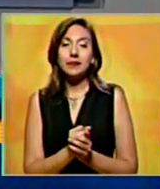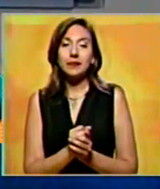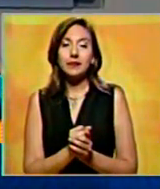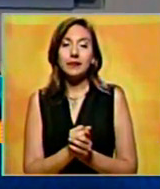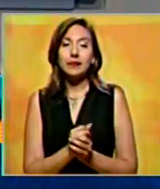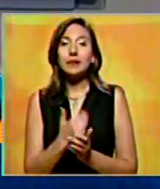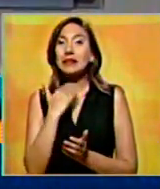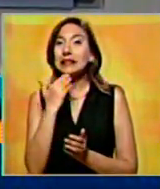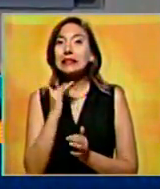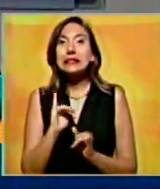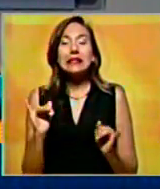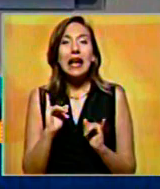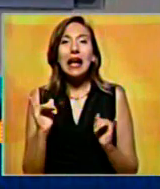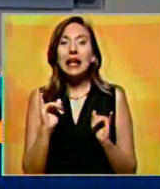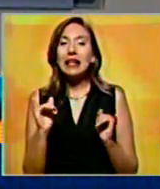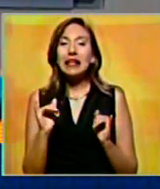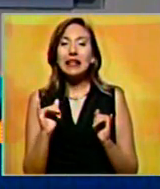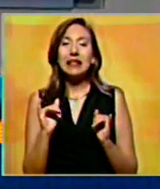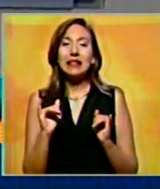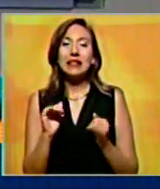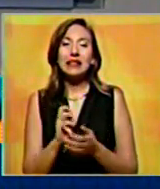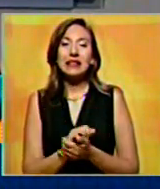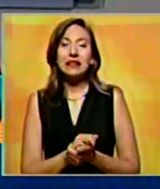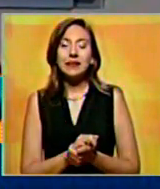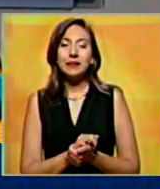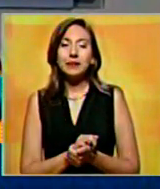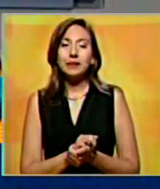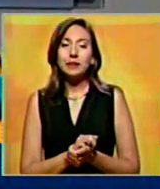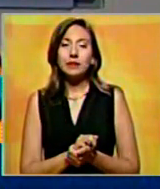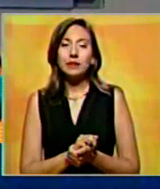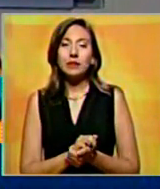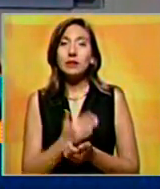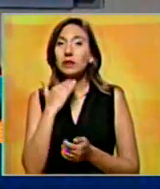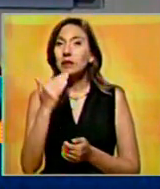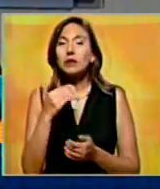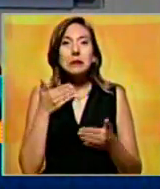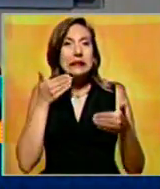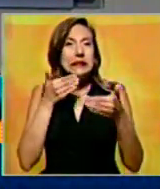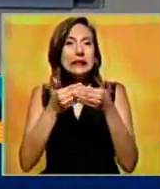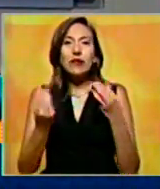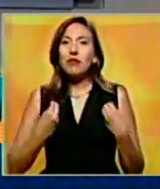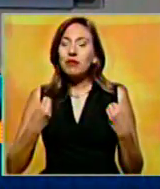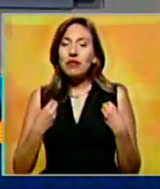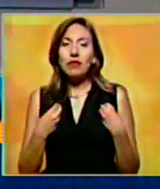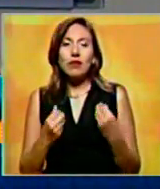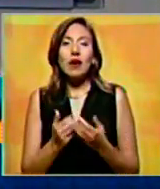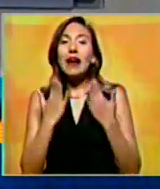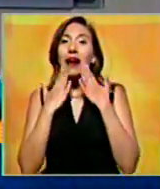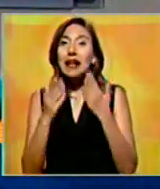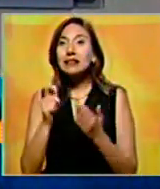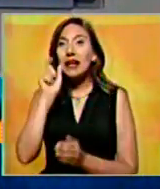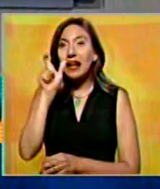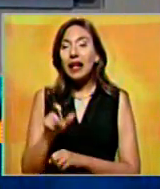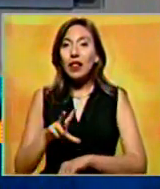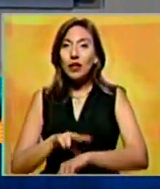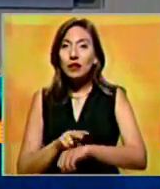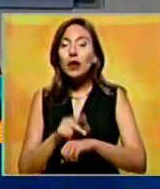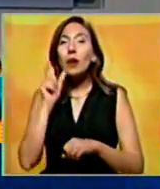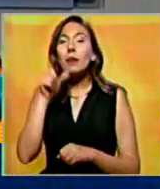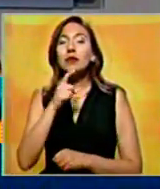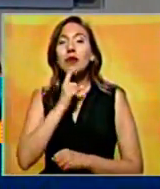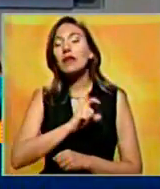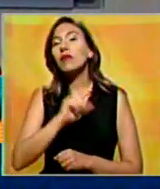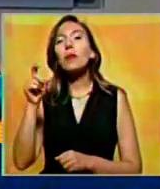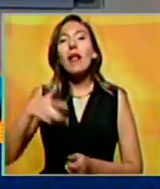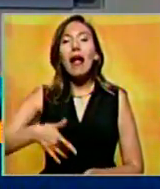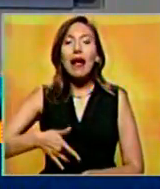ya para prácticamente, o sea, me quedaba poco tiempo de vida. Gracias al doctor Rivas y a las personas de Funda